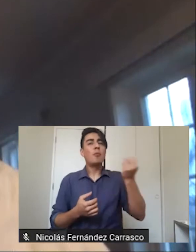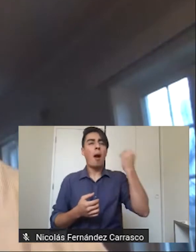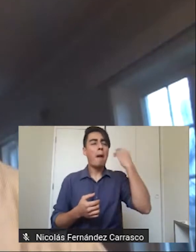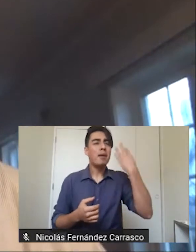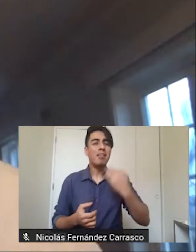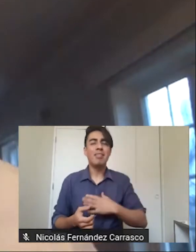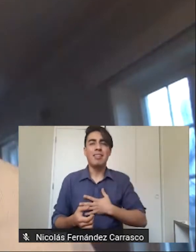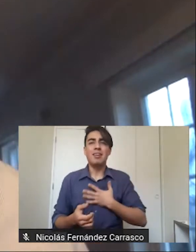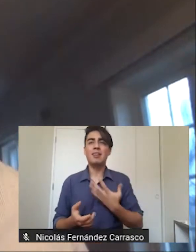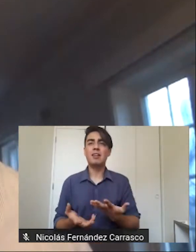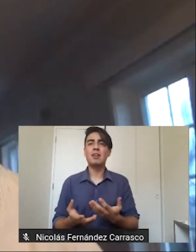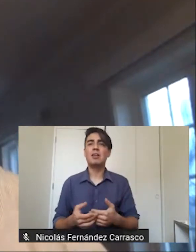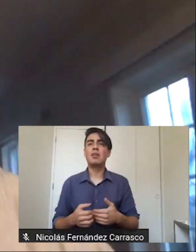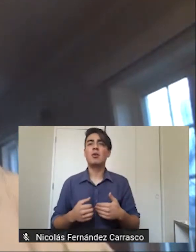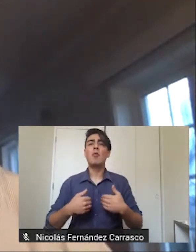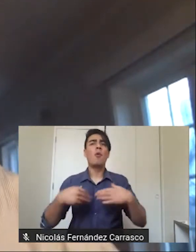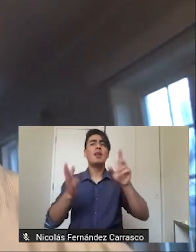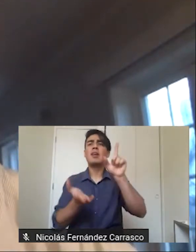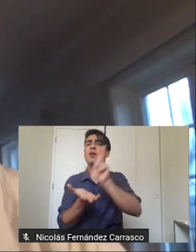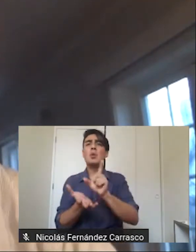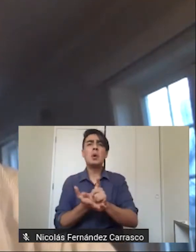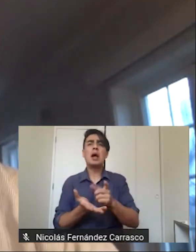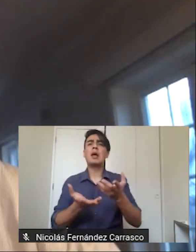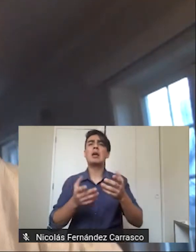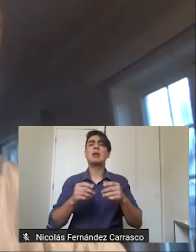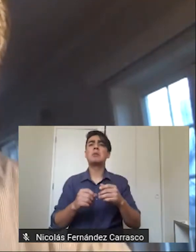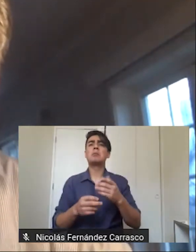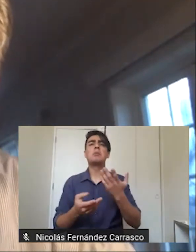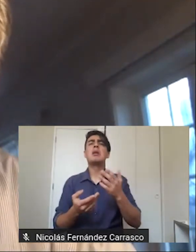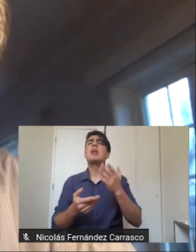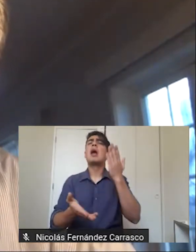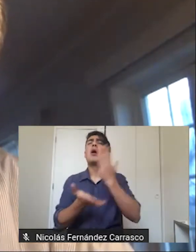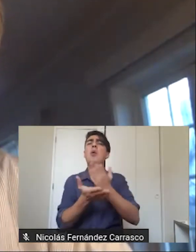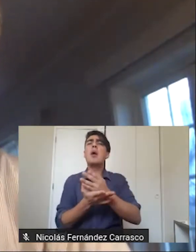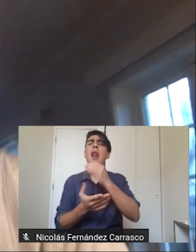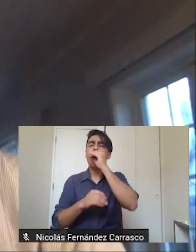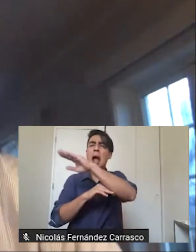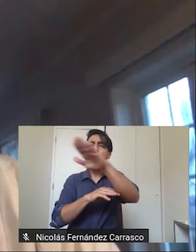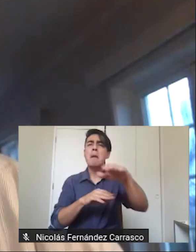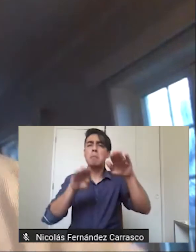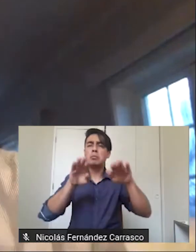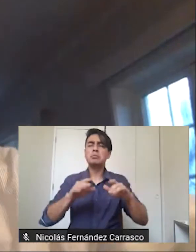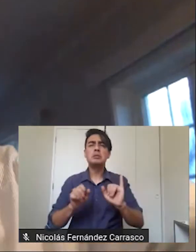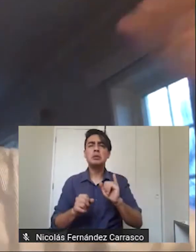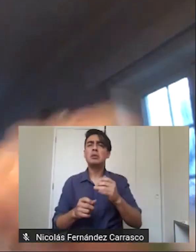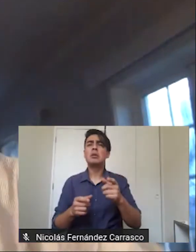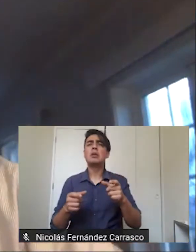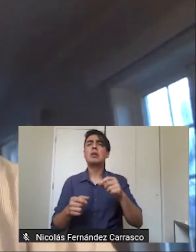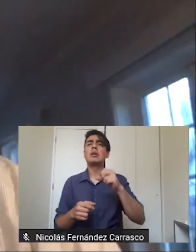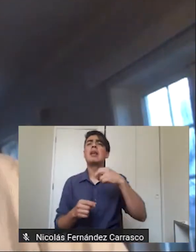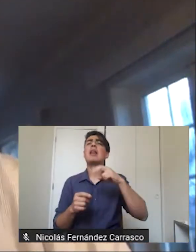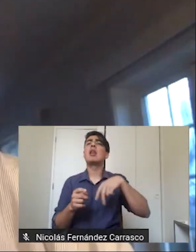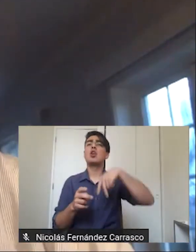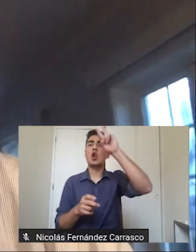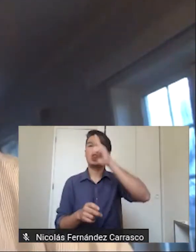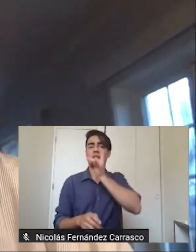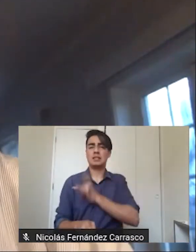y de aprender en cualquier lugar, aún sea una escuelita rural en un valle en el norte de